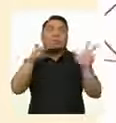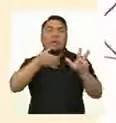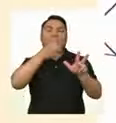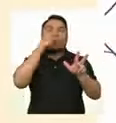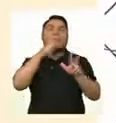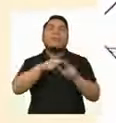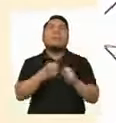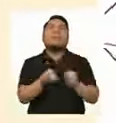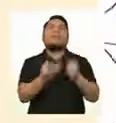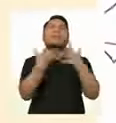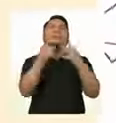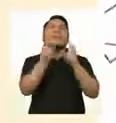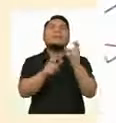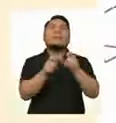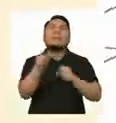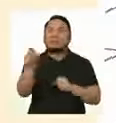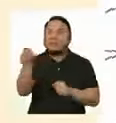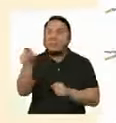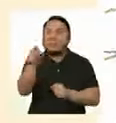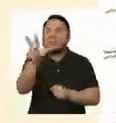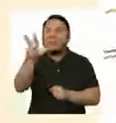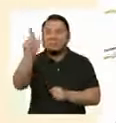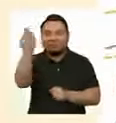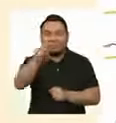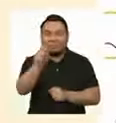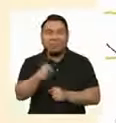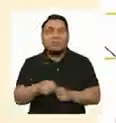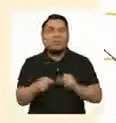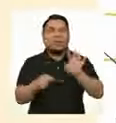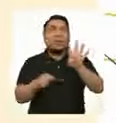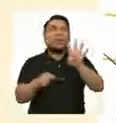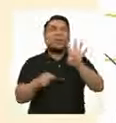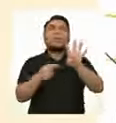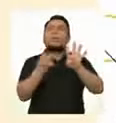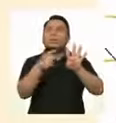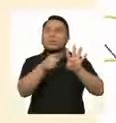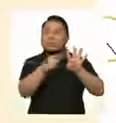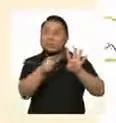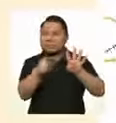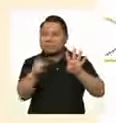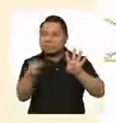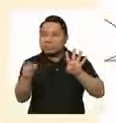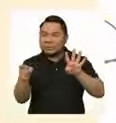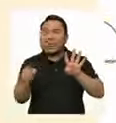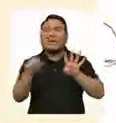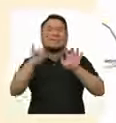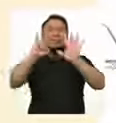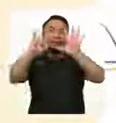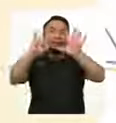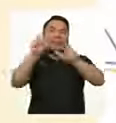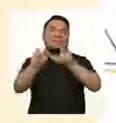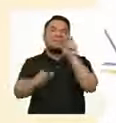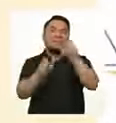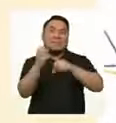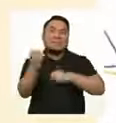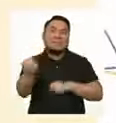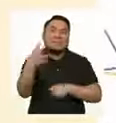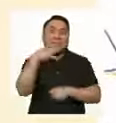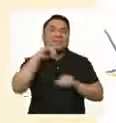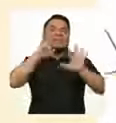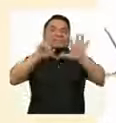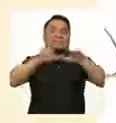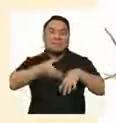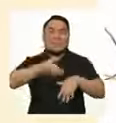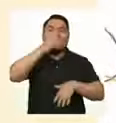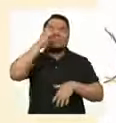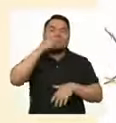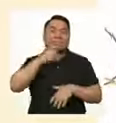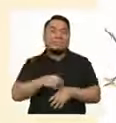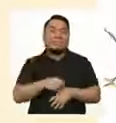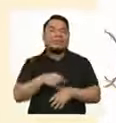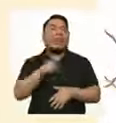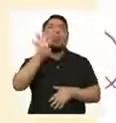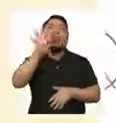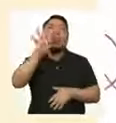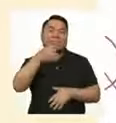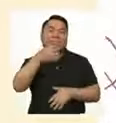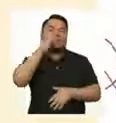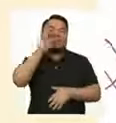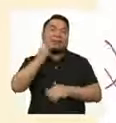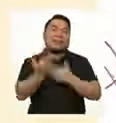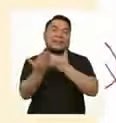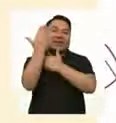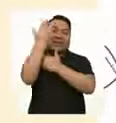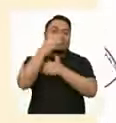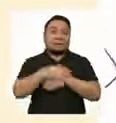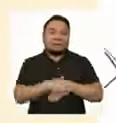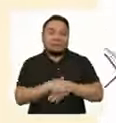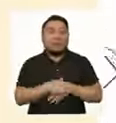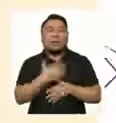día. Veamos los que beben 4. 1, 2, 4, 6. 6 personas beben 4 vasos al día.